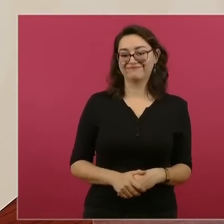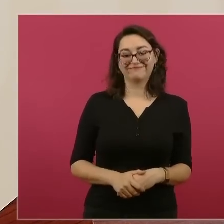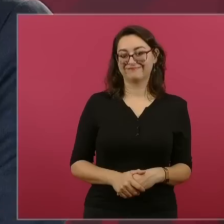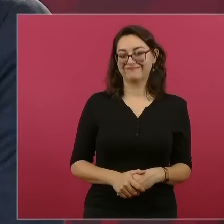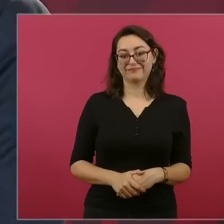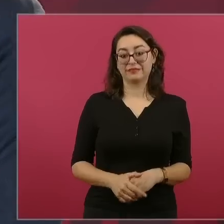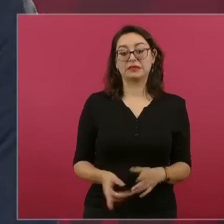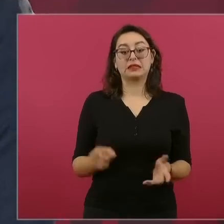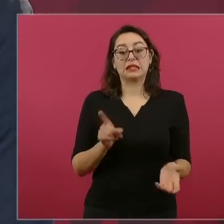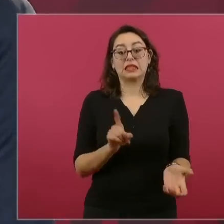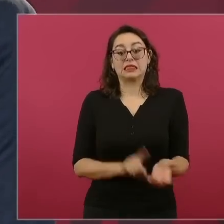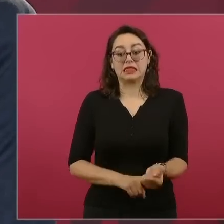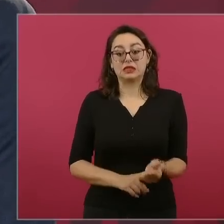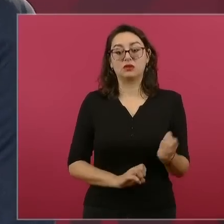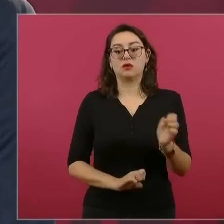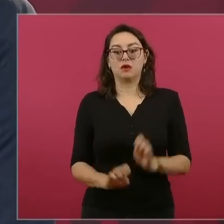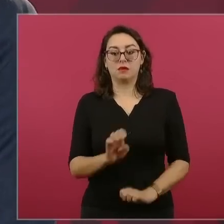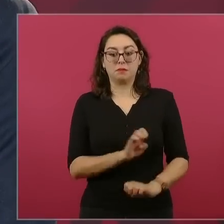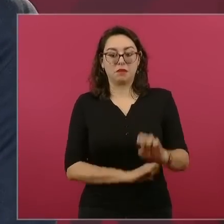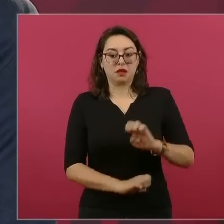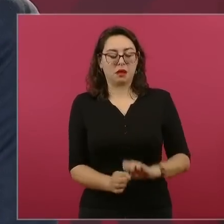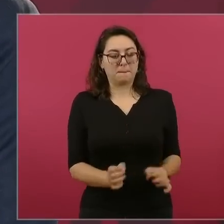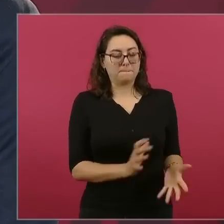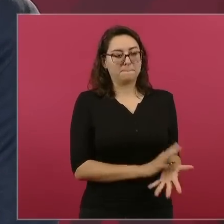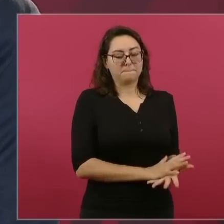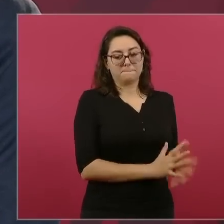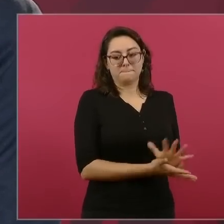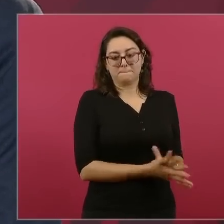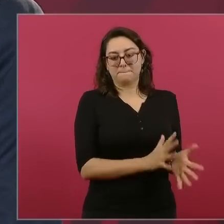de las mismas corporaciones